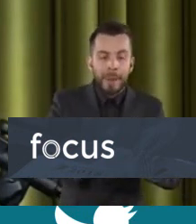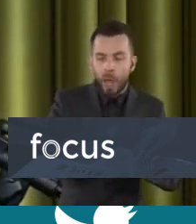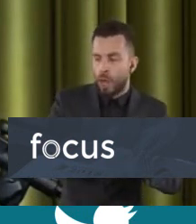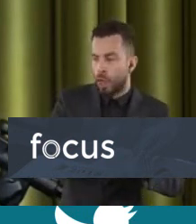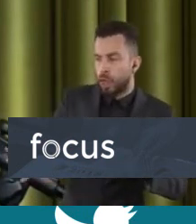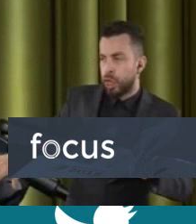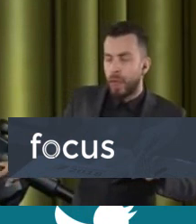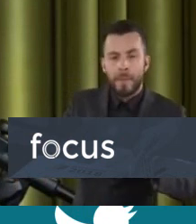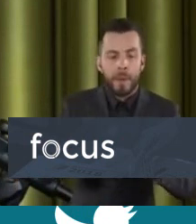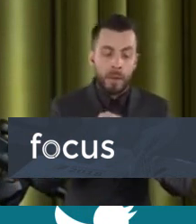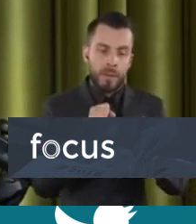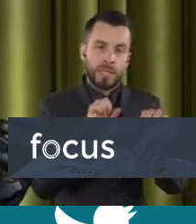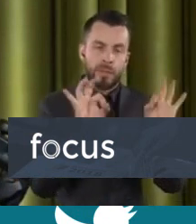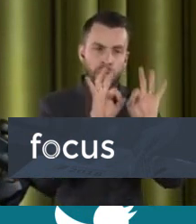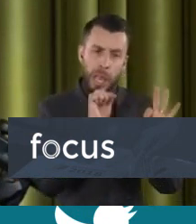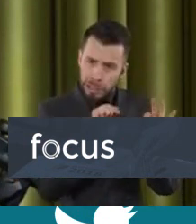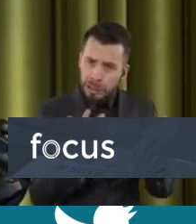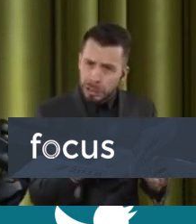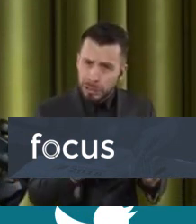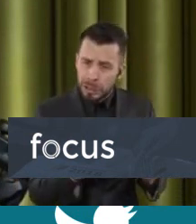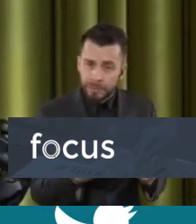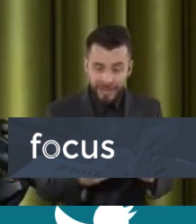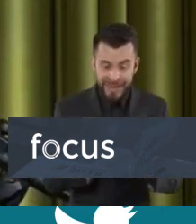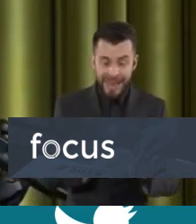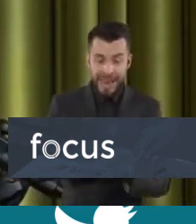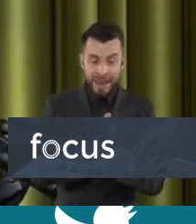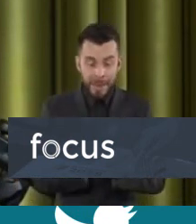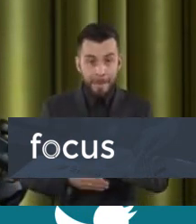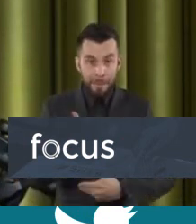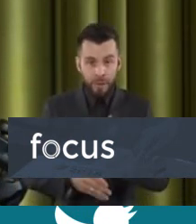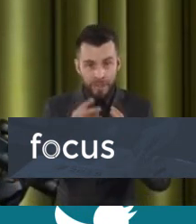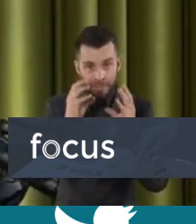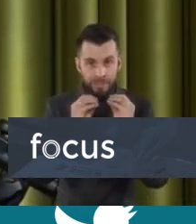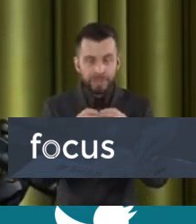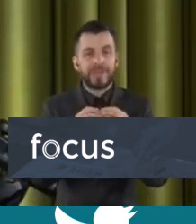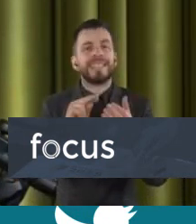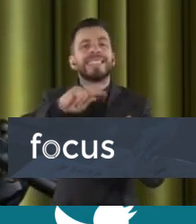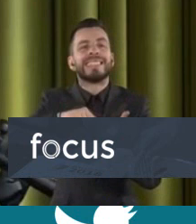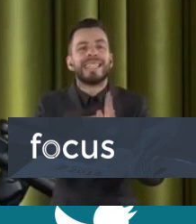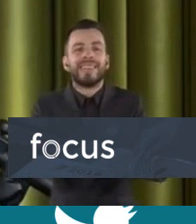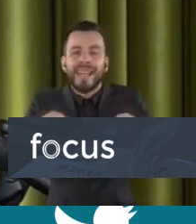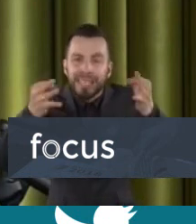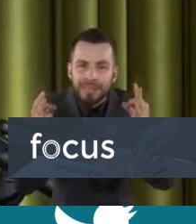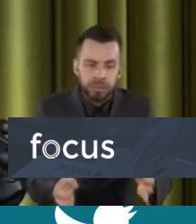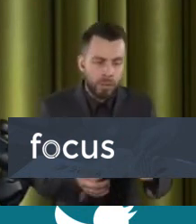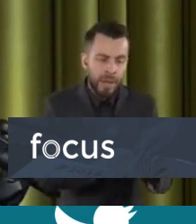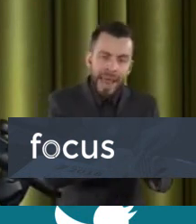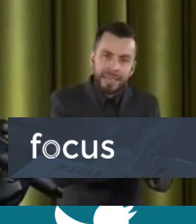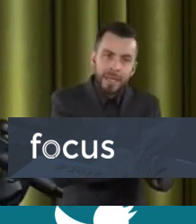FARC. Porque la implementación del proceso de paz con las FARC es una condición fundamental,